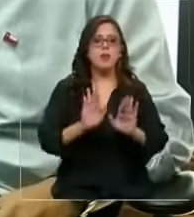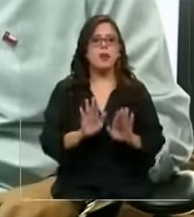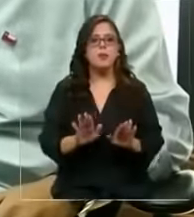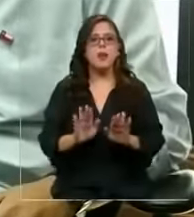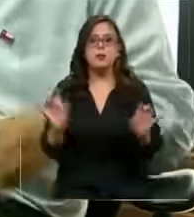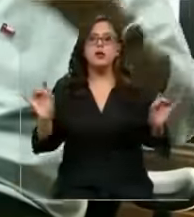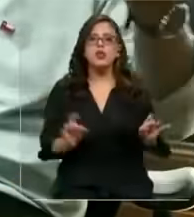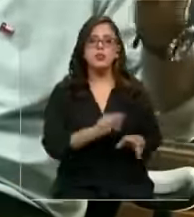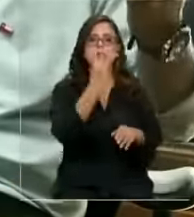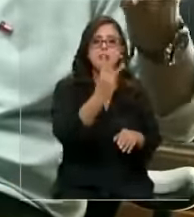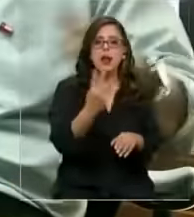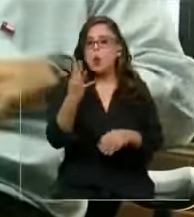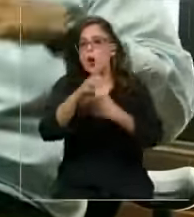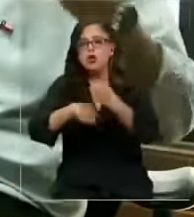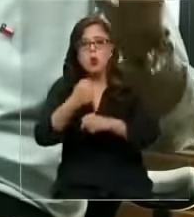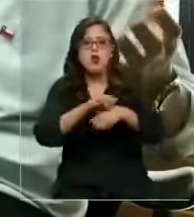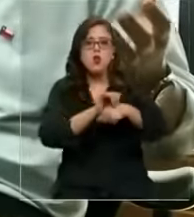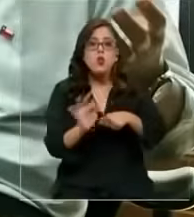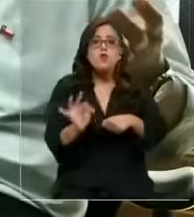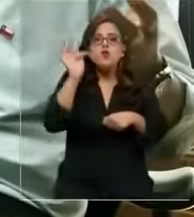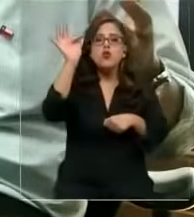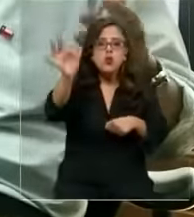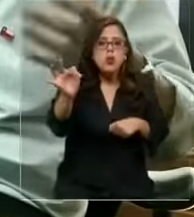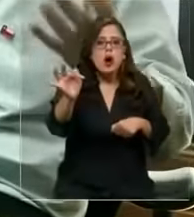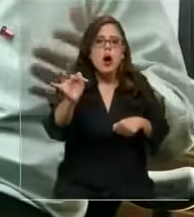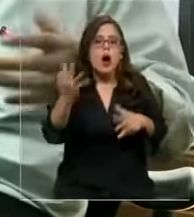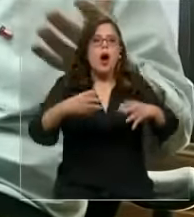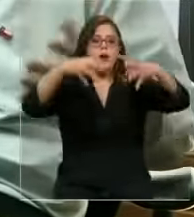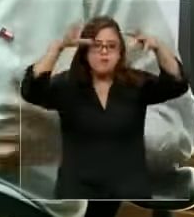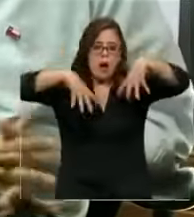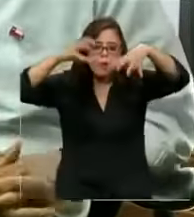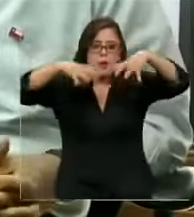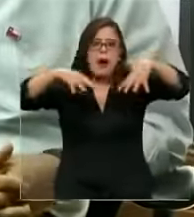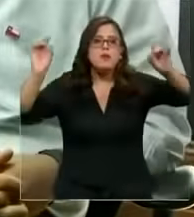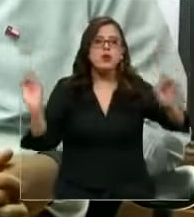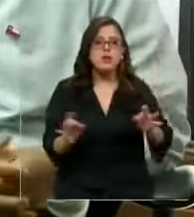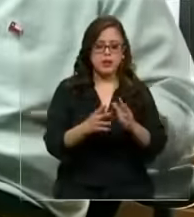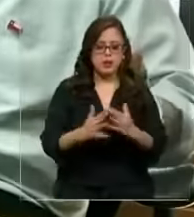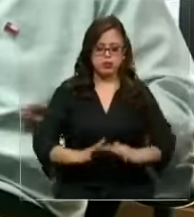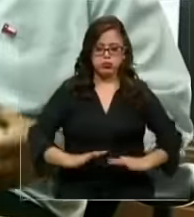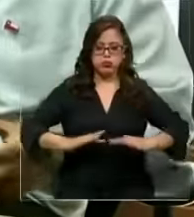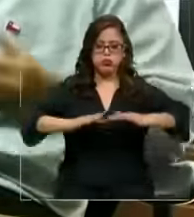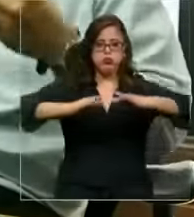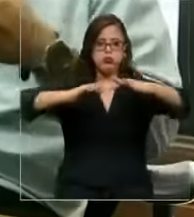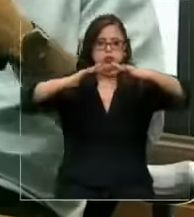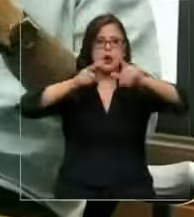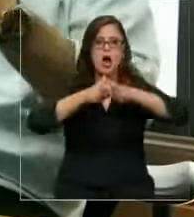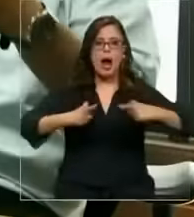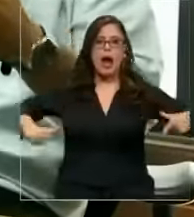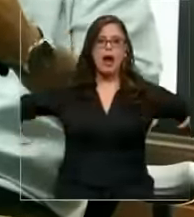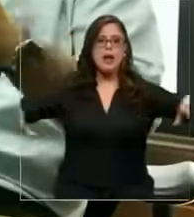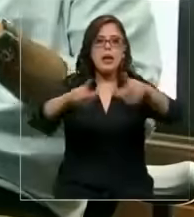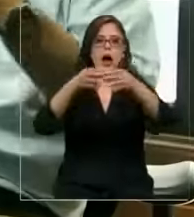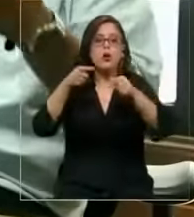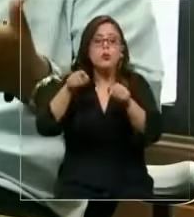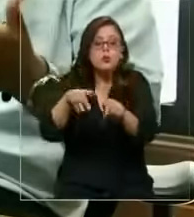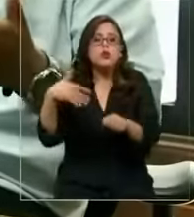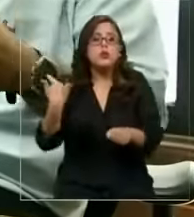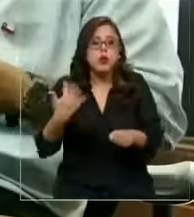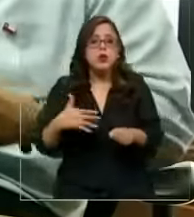en 3-4 años más llueva mucho y que nuevamente la laguna Aculeo florezca y tenga el agua que tenía antes. Y por tanto, para poder hacer este proceso